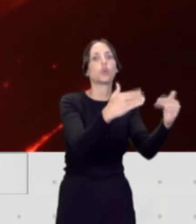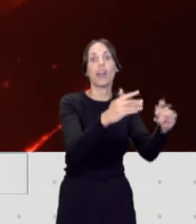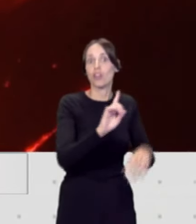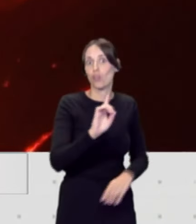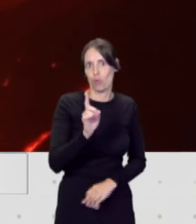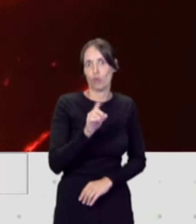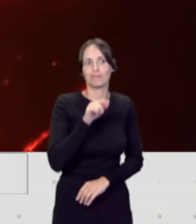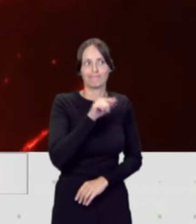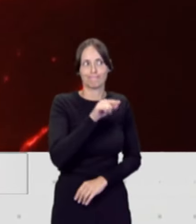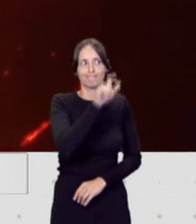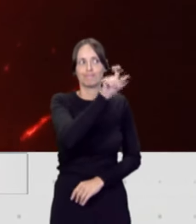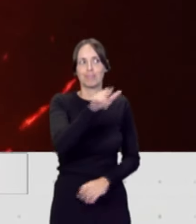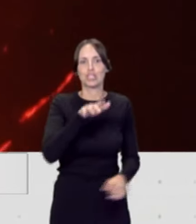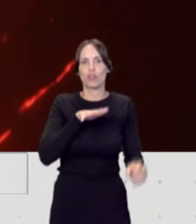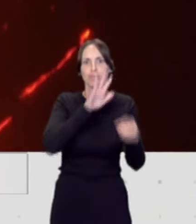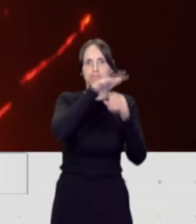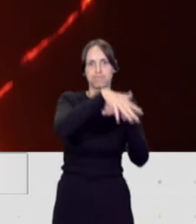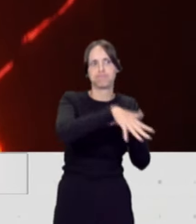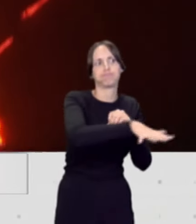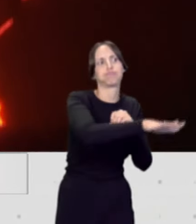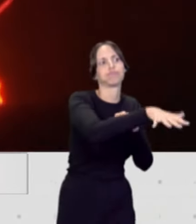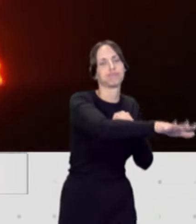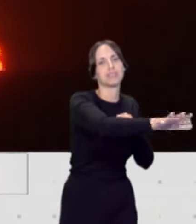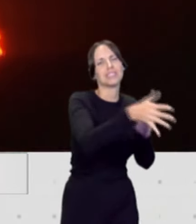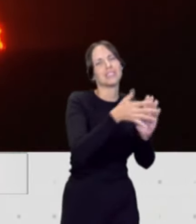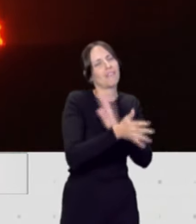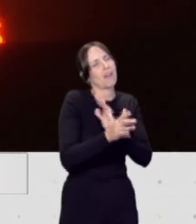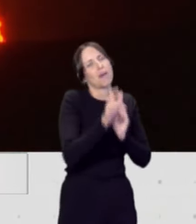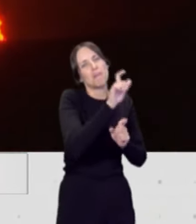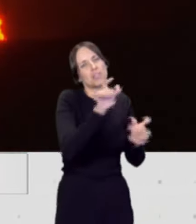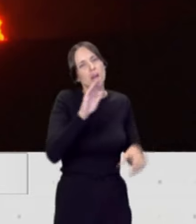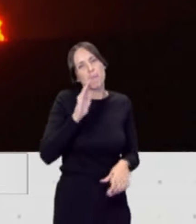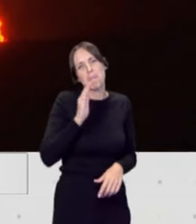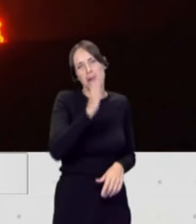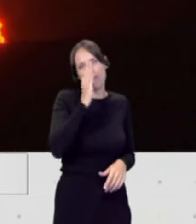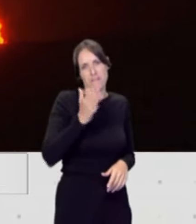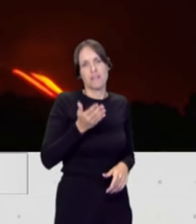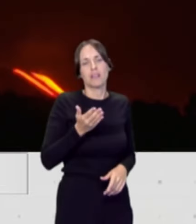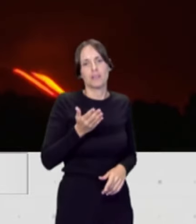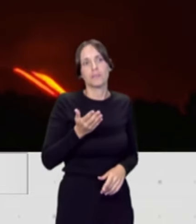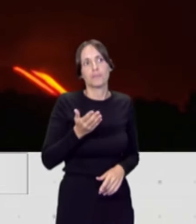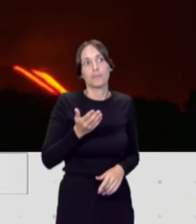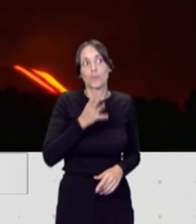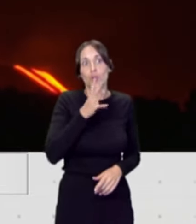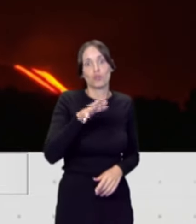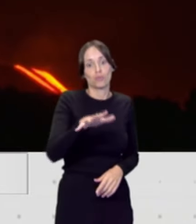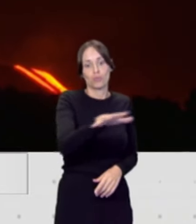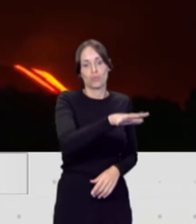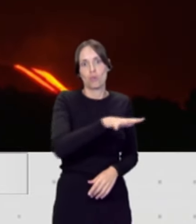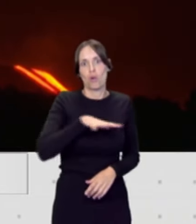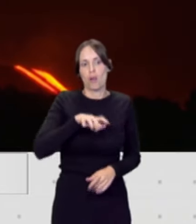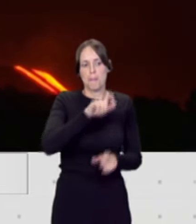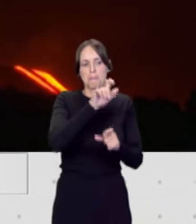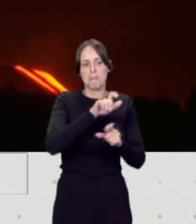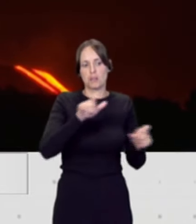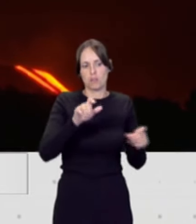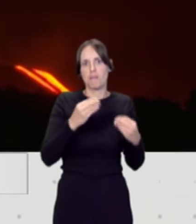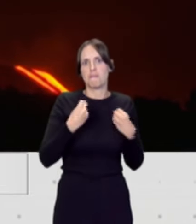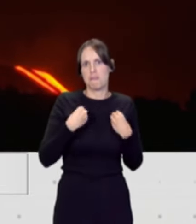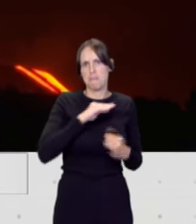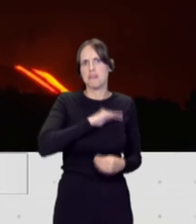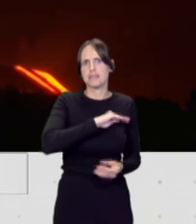son los grandes perjudicados en una erupción de este estilo, en una zona con una densidad de población muy alta,